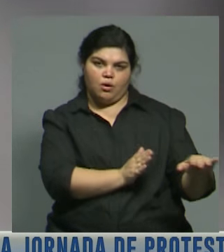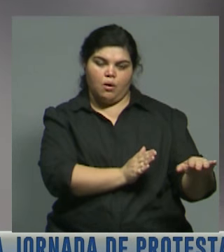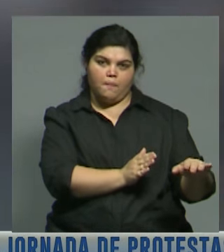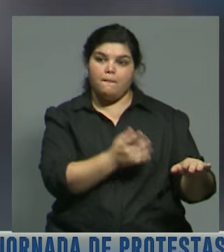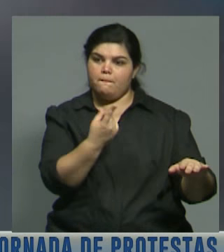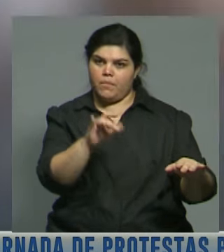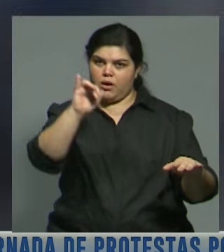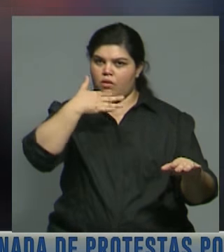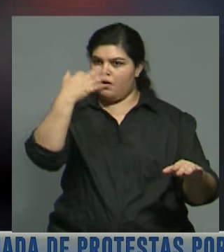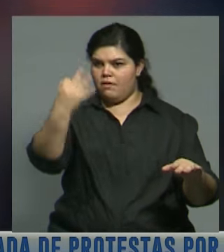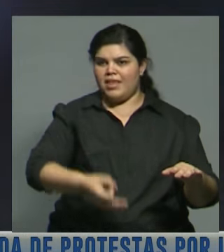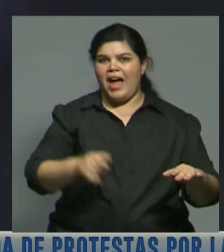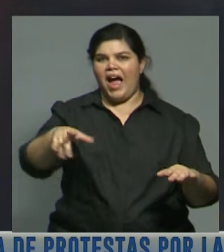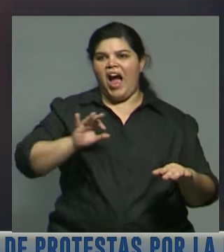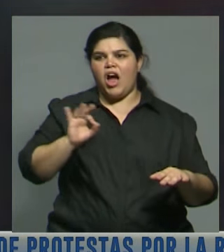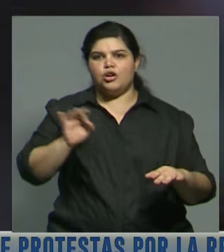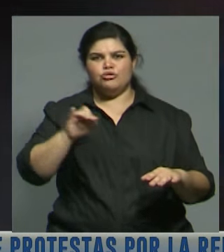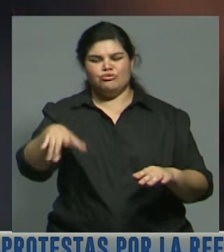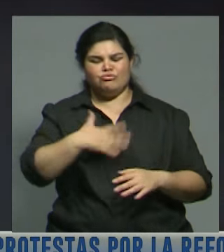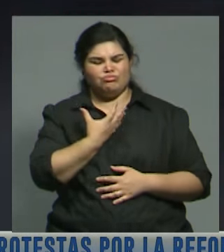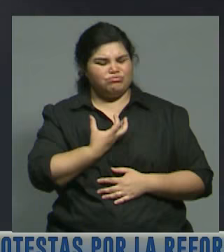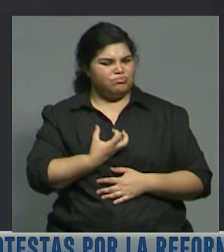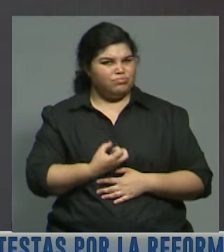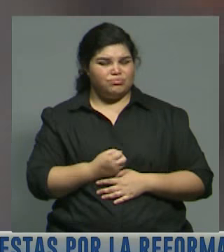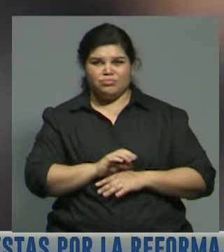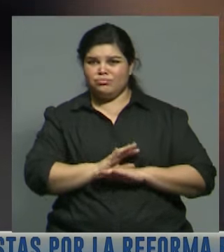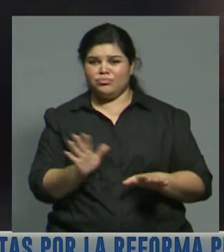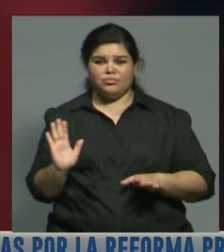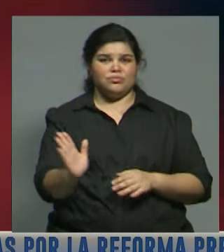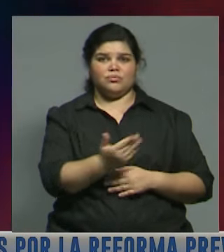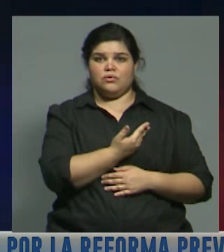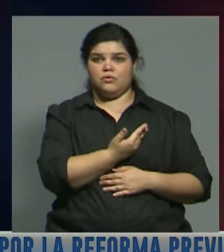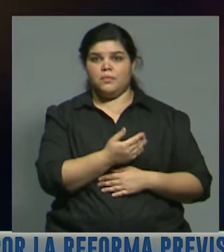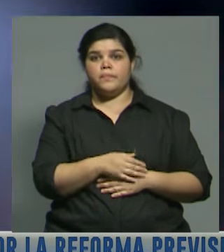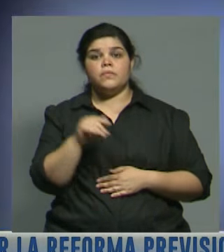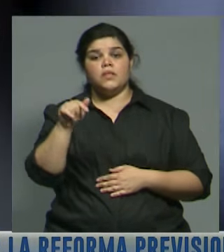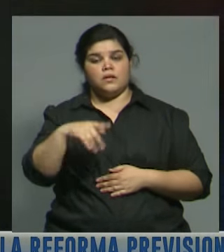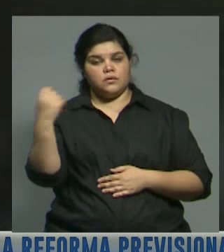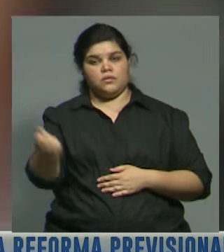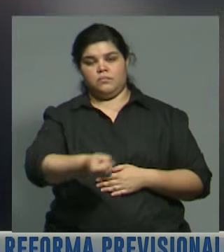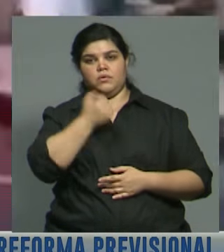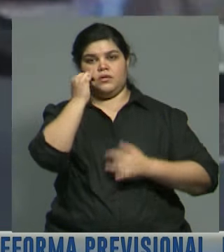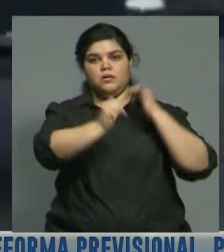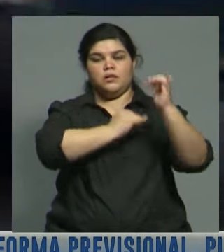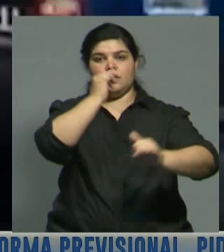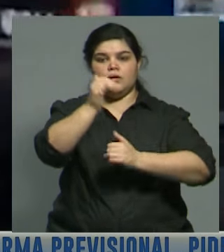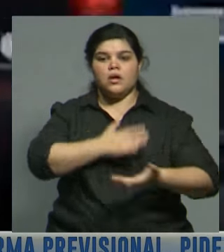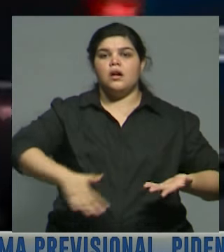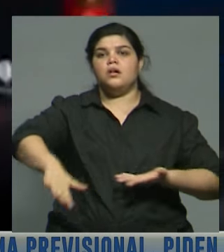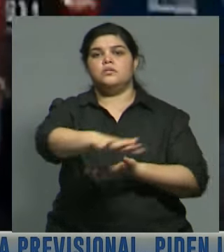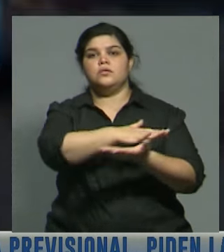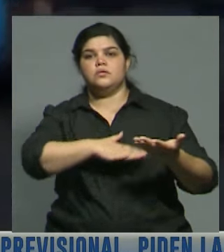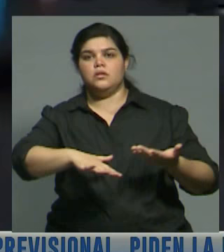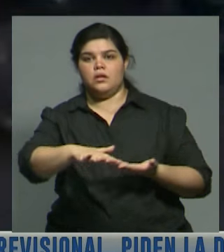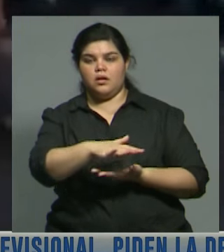para terminar el año de una manera bastante desalentadora, pero me parece que es importante también comunicar en general a la sociedad que yo al